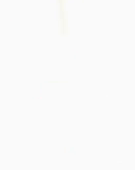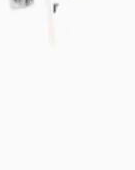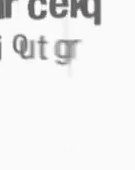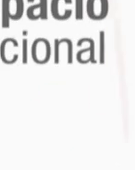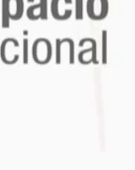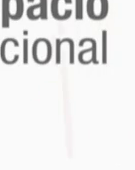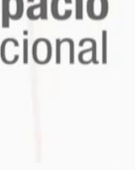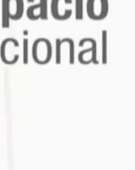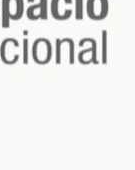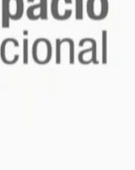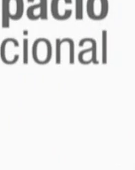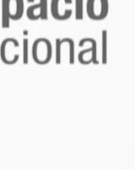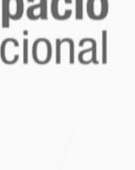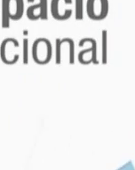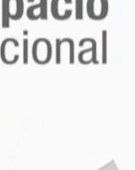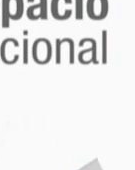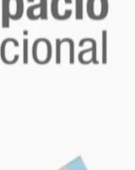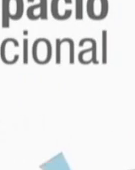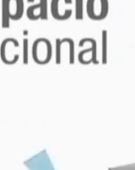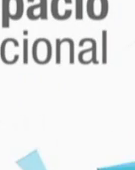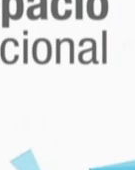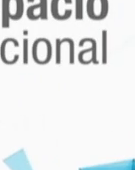Fin de espacio promocional.